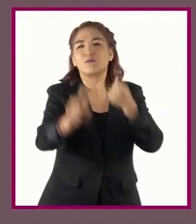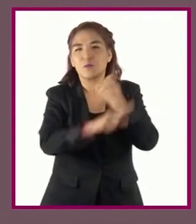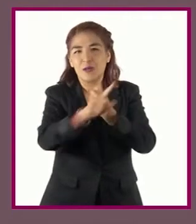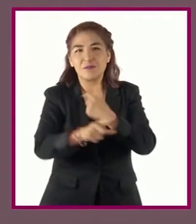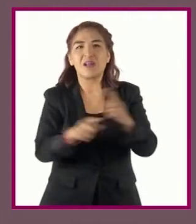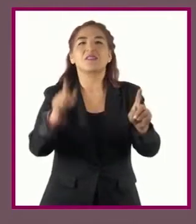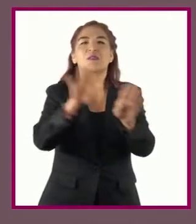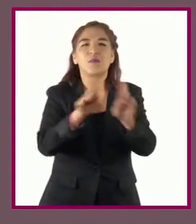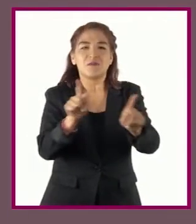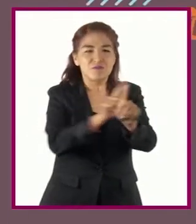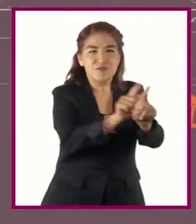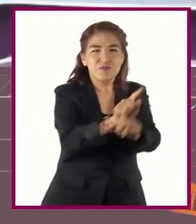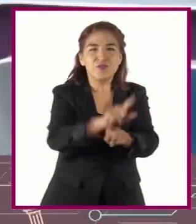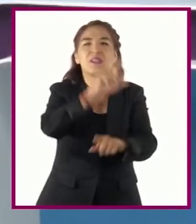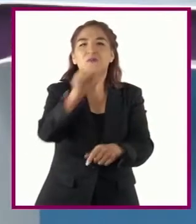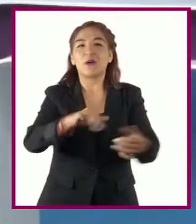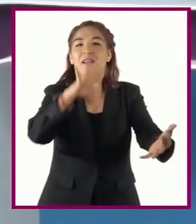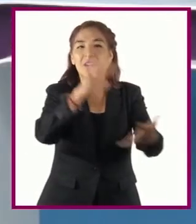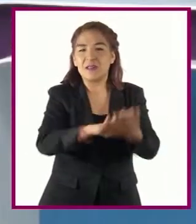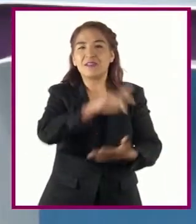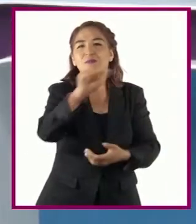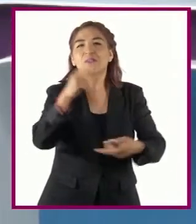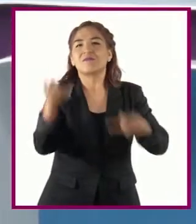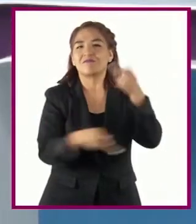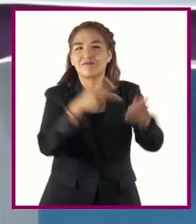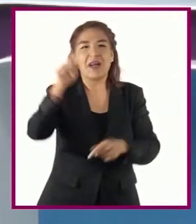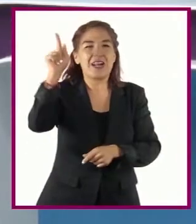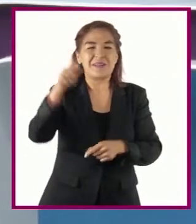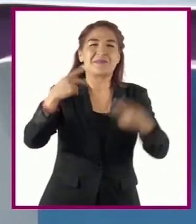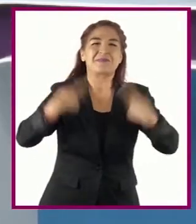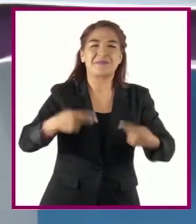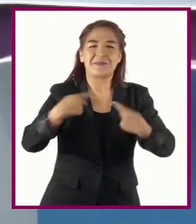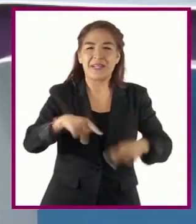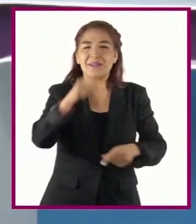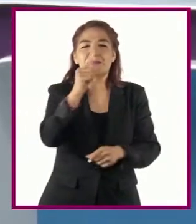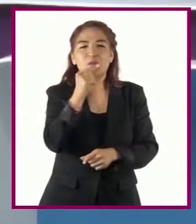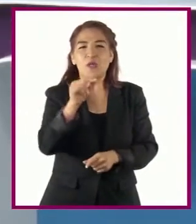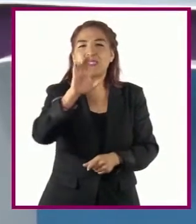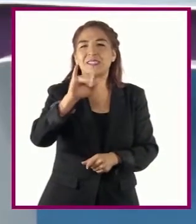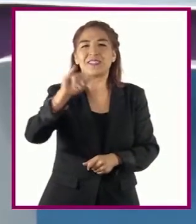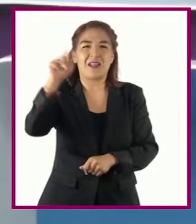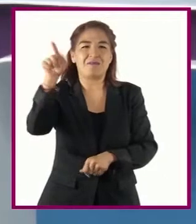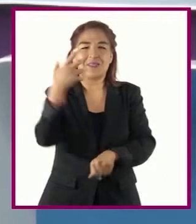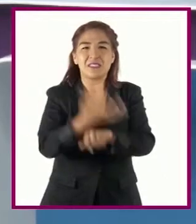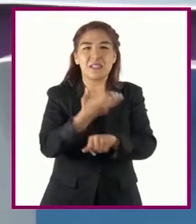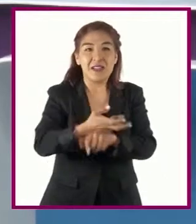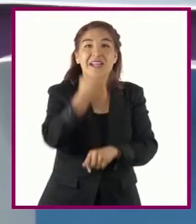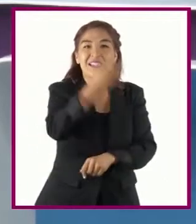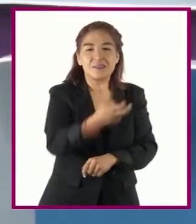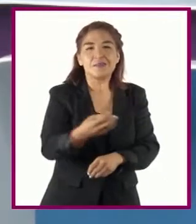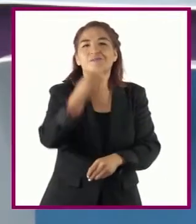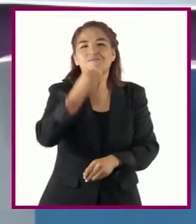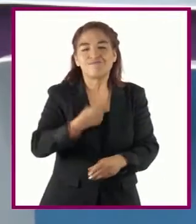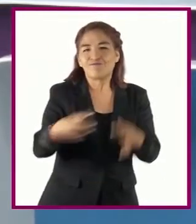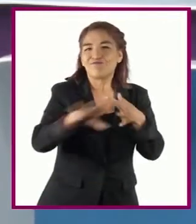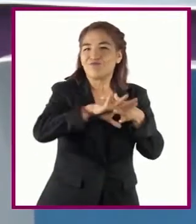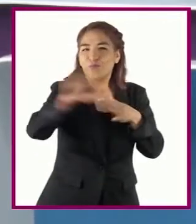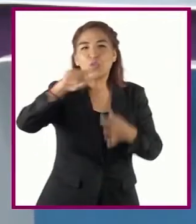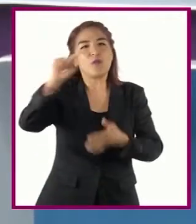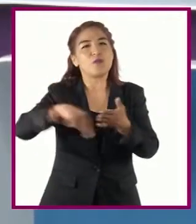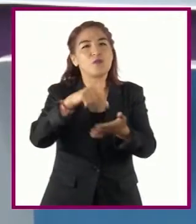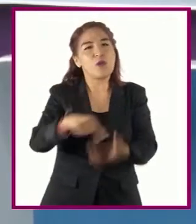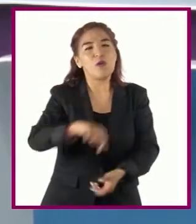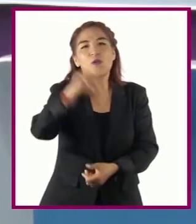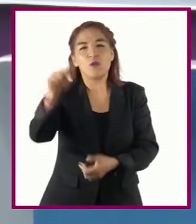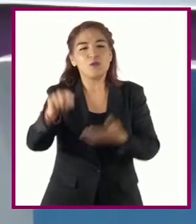la cárcel e incluso la interrogación por parte de la CIA. Esto lo llevó al exilio, donde forjaría su carrera literaria